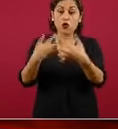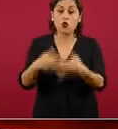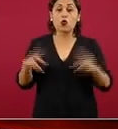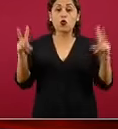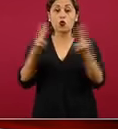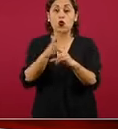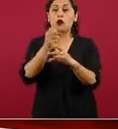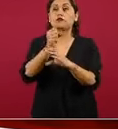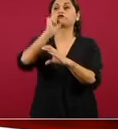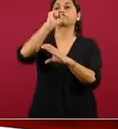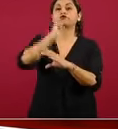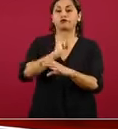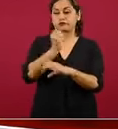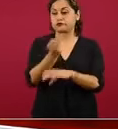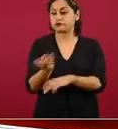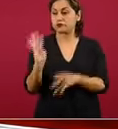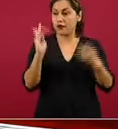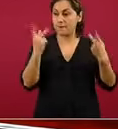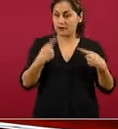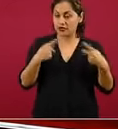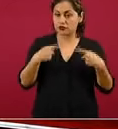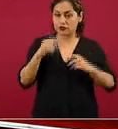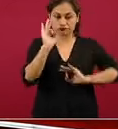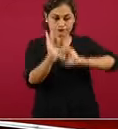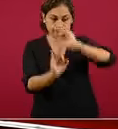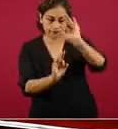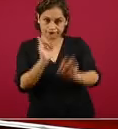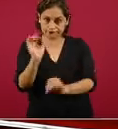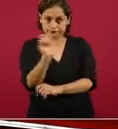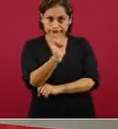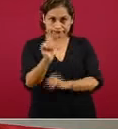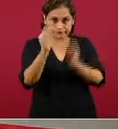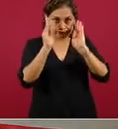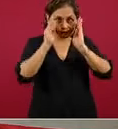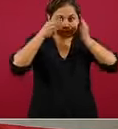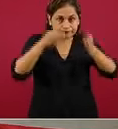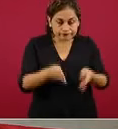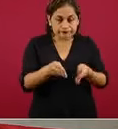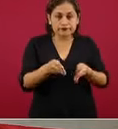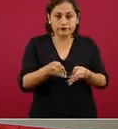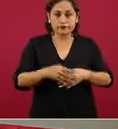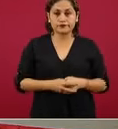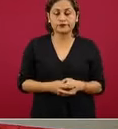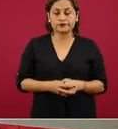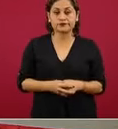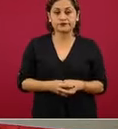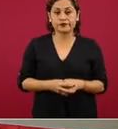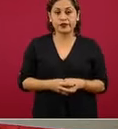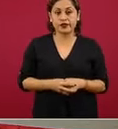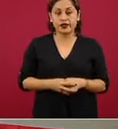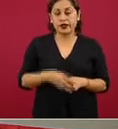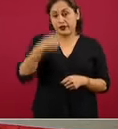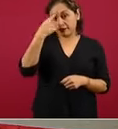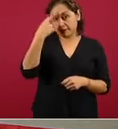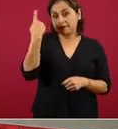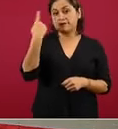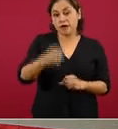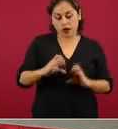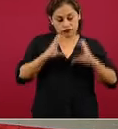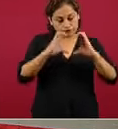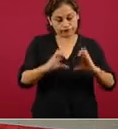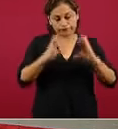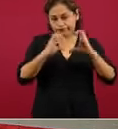requieren una asistencia con un ventilador mecánico para su ventilación, para lograr una adecuada